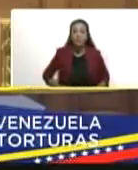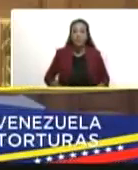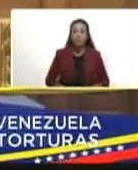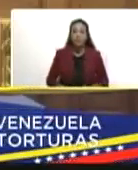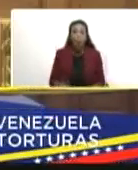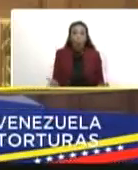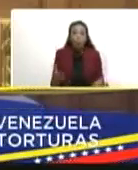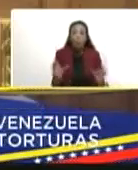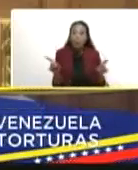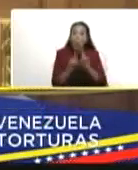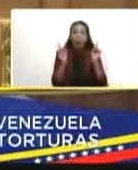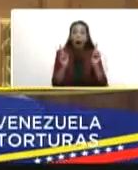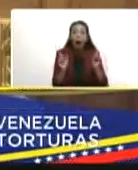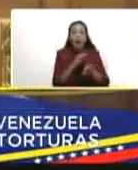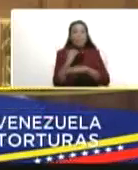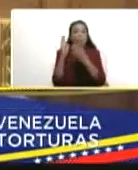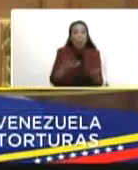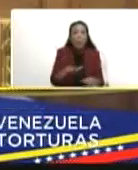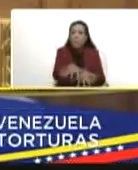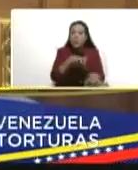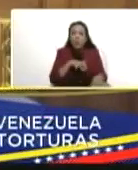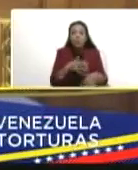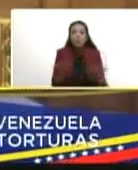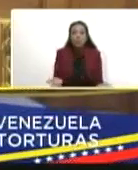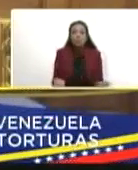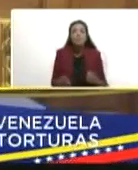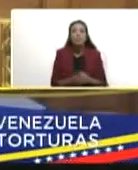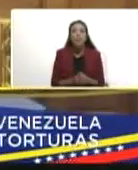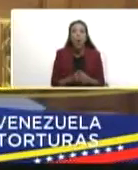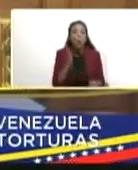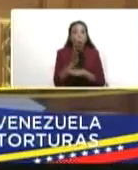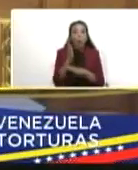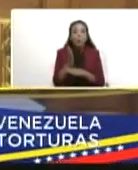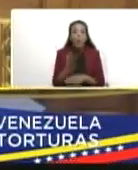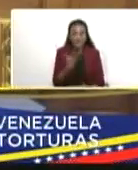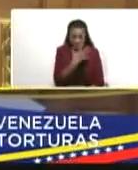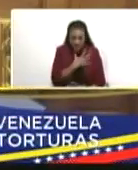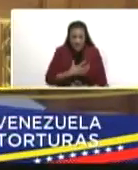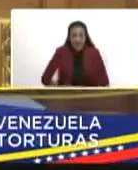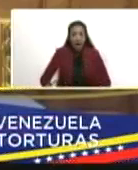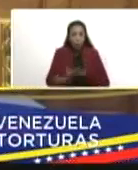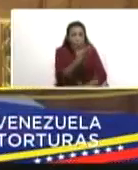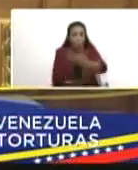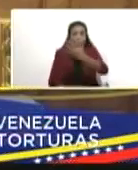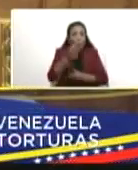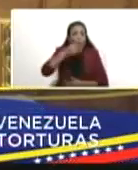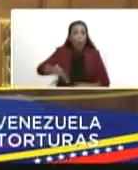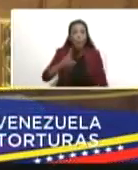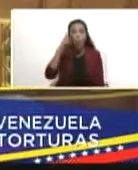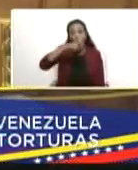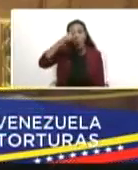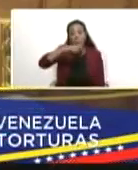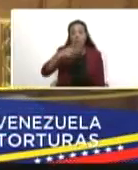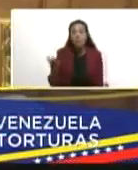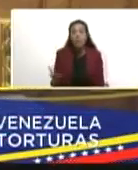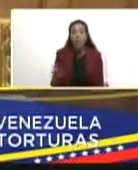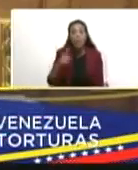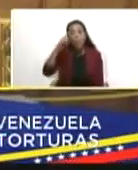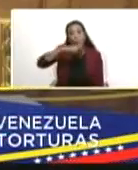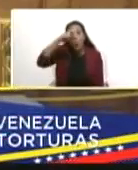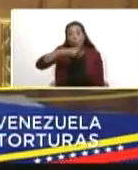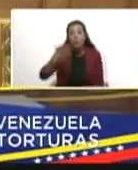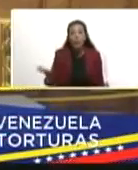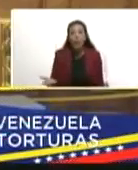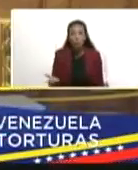como fue el genocidio contra mi sangre el pueblo judío